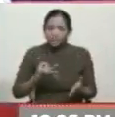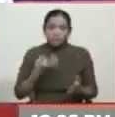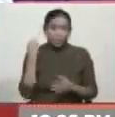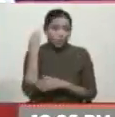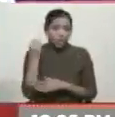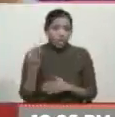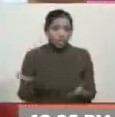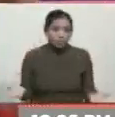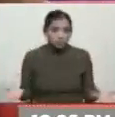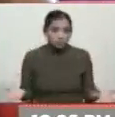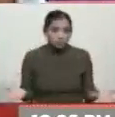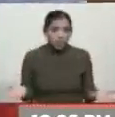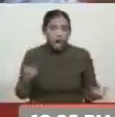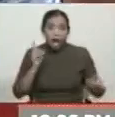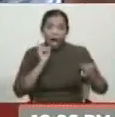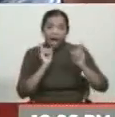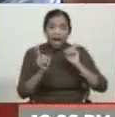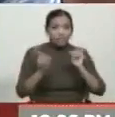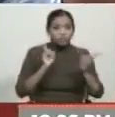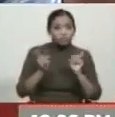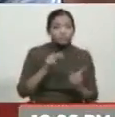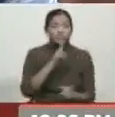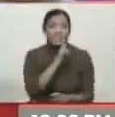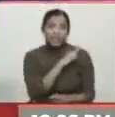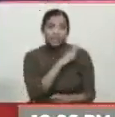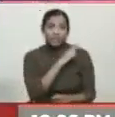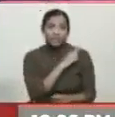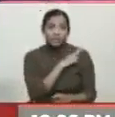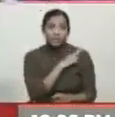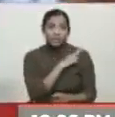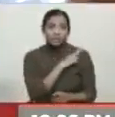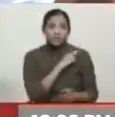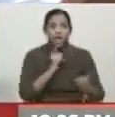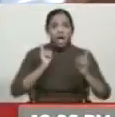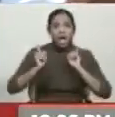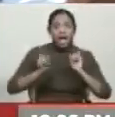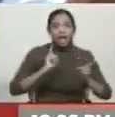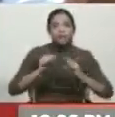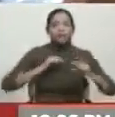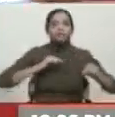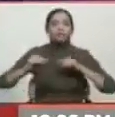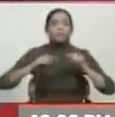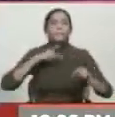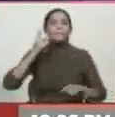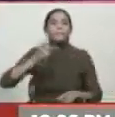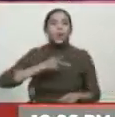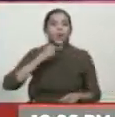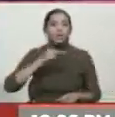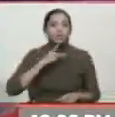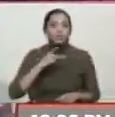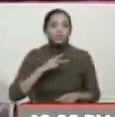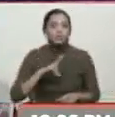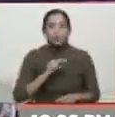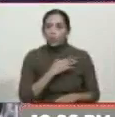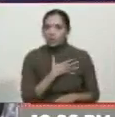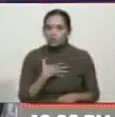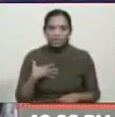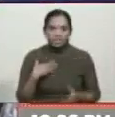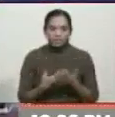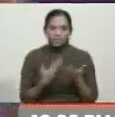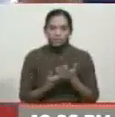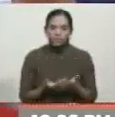¿Será que algunos jefes, algunos directores políticos no quisieron que esas propuestas